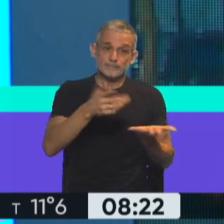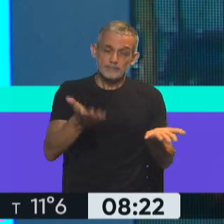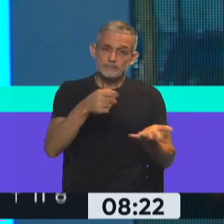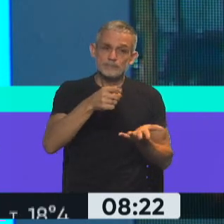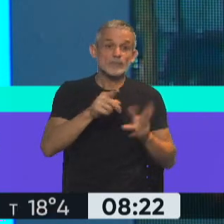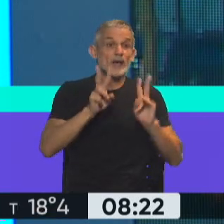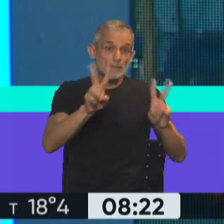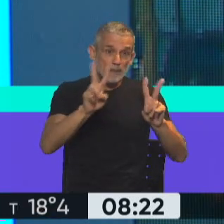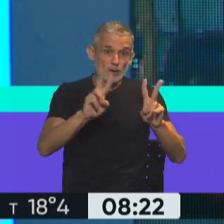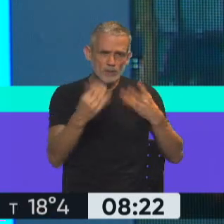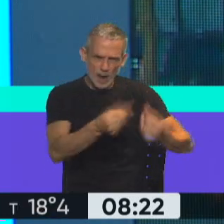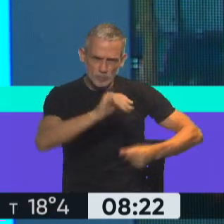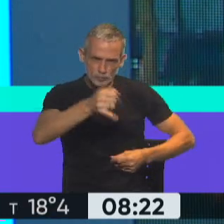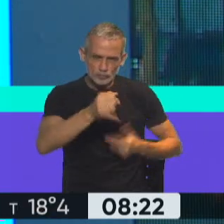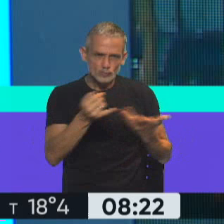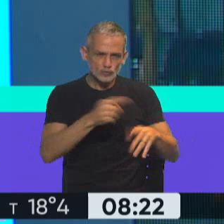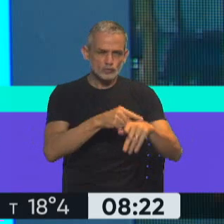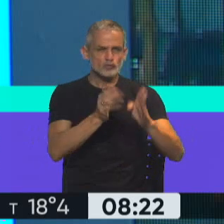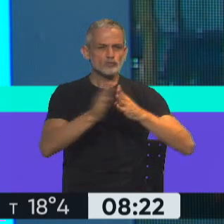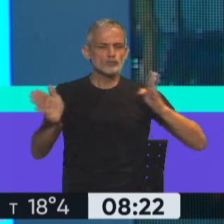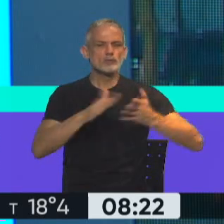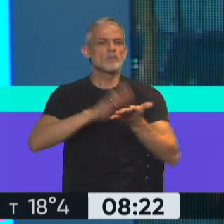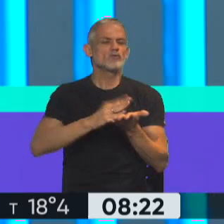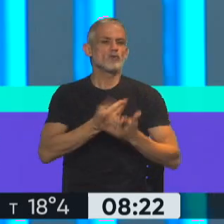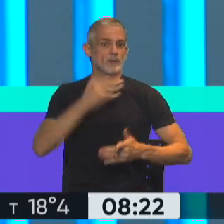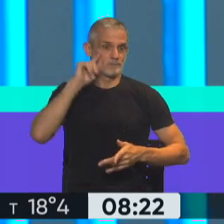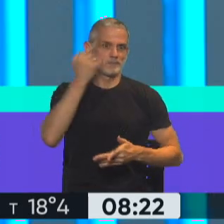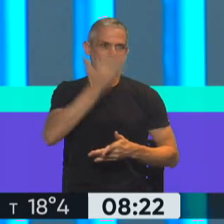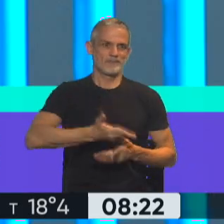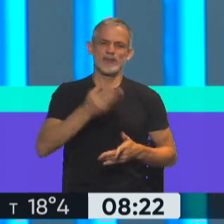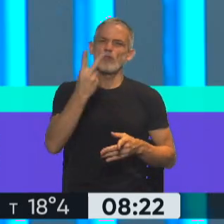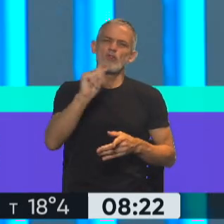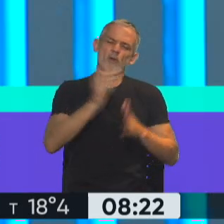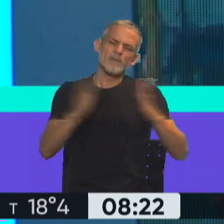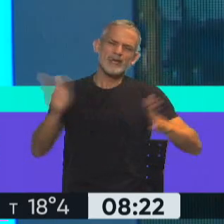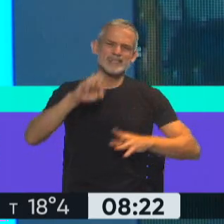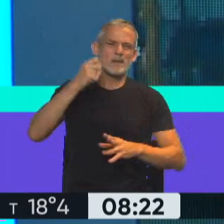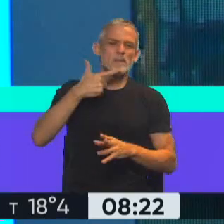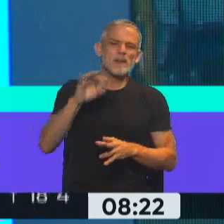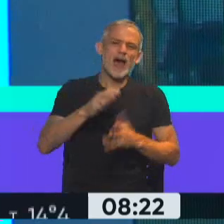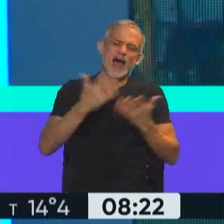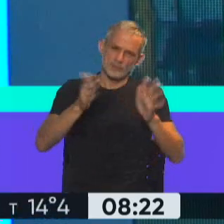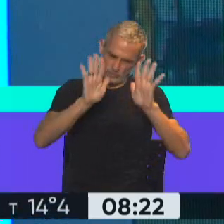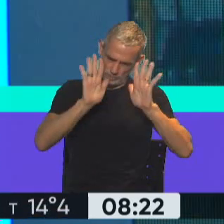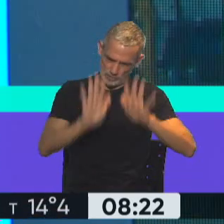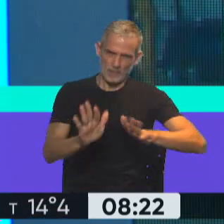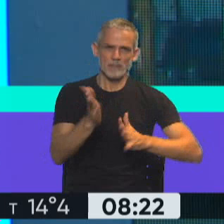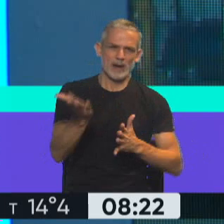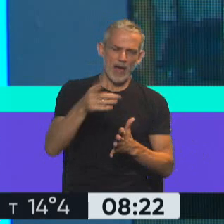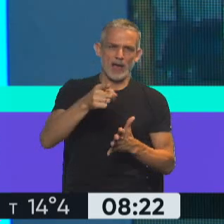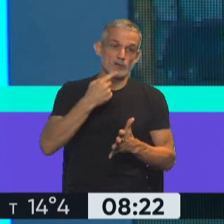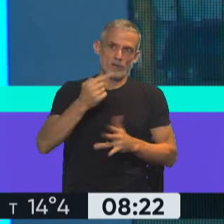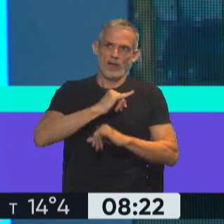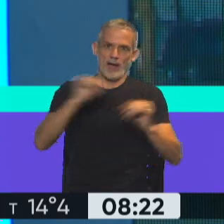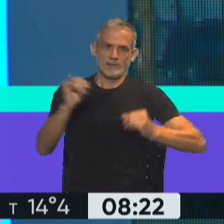el peronismo va a apoyar en este tiempo lo que tiene que ver con la figura del presidente, y quedan 2 meses, estos fueron las pasos, ¿sí? Me parece que, a ver, esto hay que